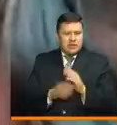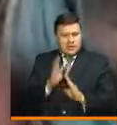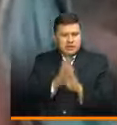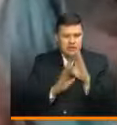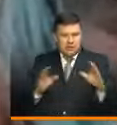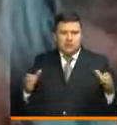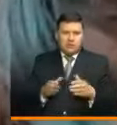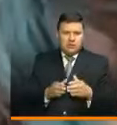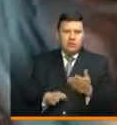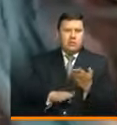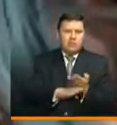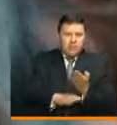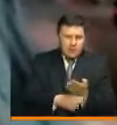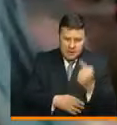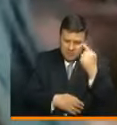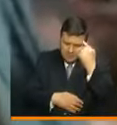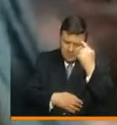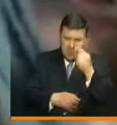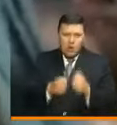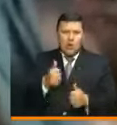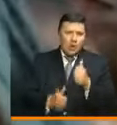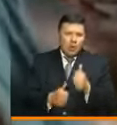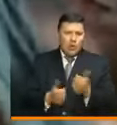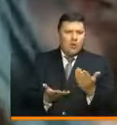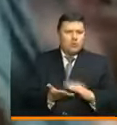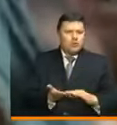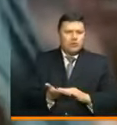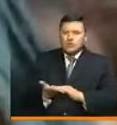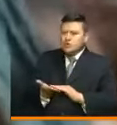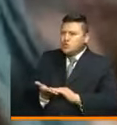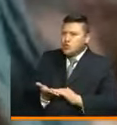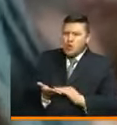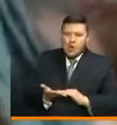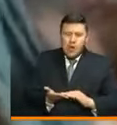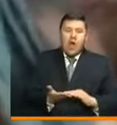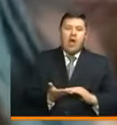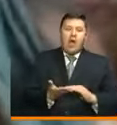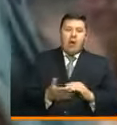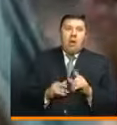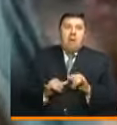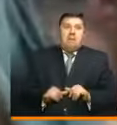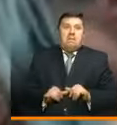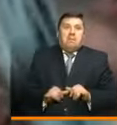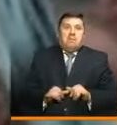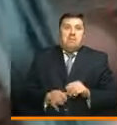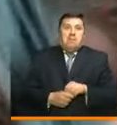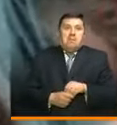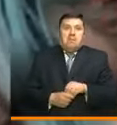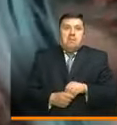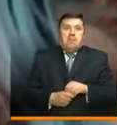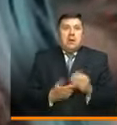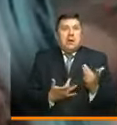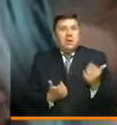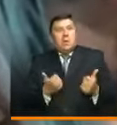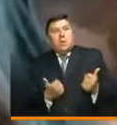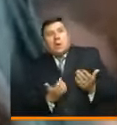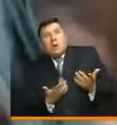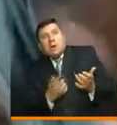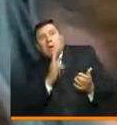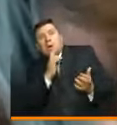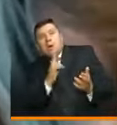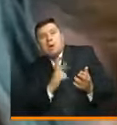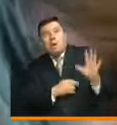desarrollar propuestas, a pensar cuáles son las mejores salidas para que no nos quedemos de manera pasiva esperando a que